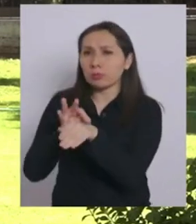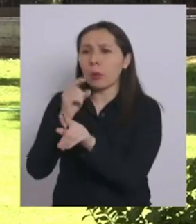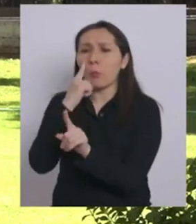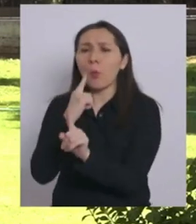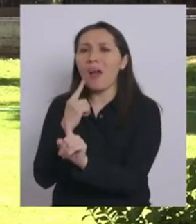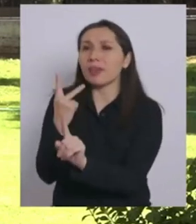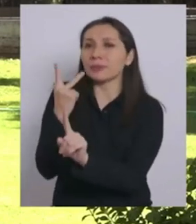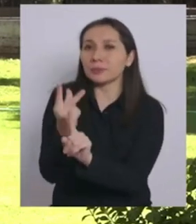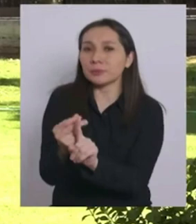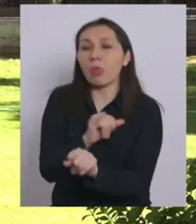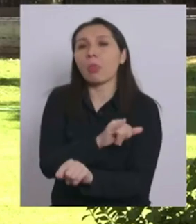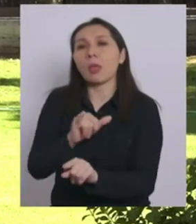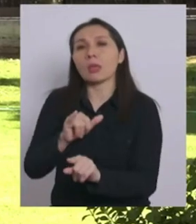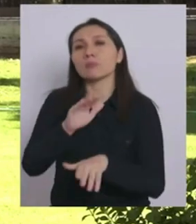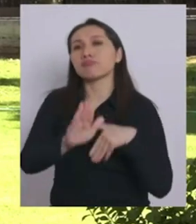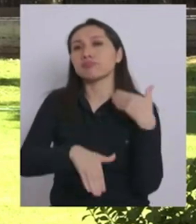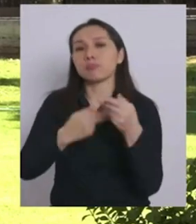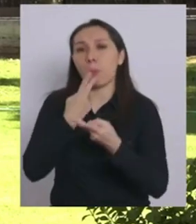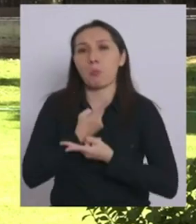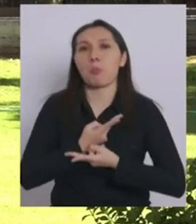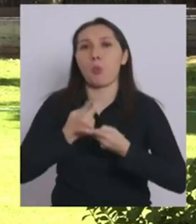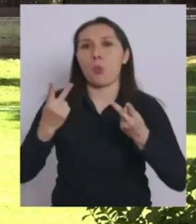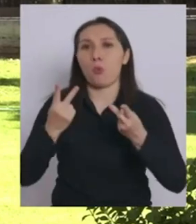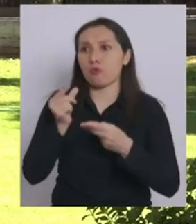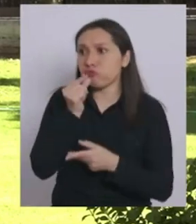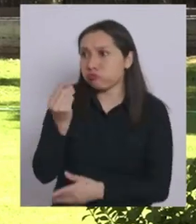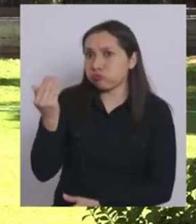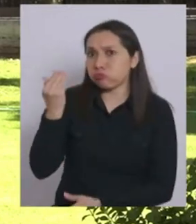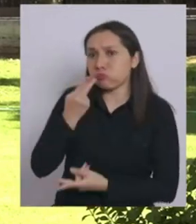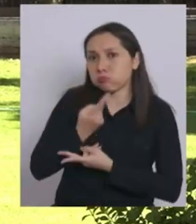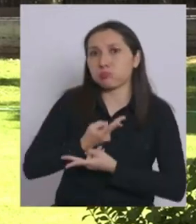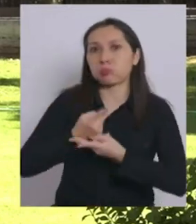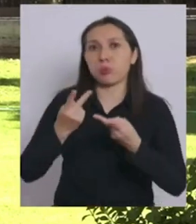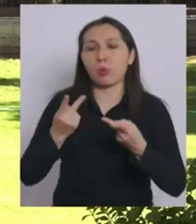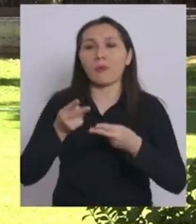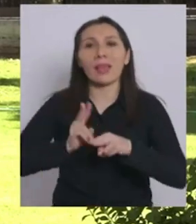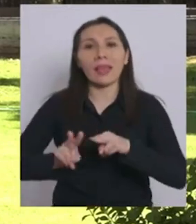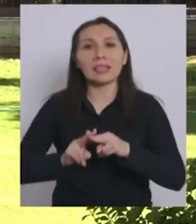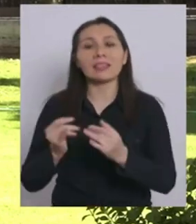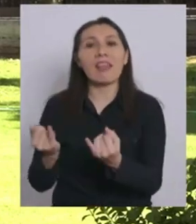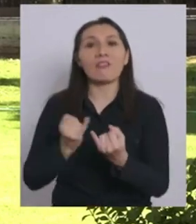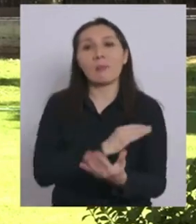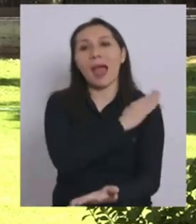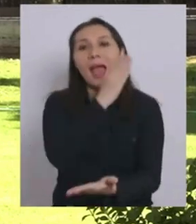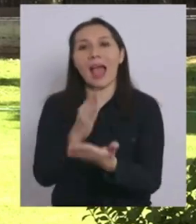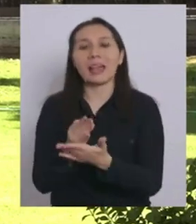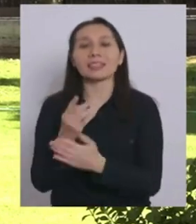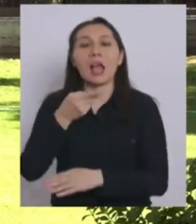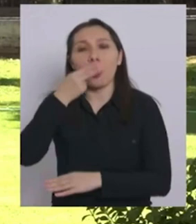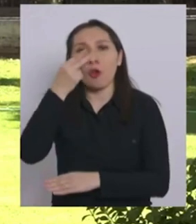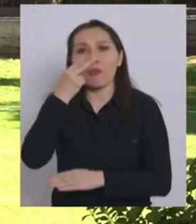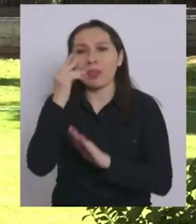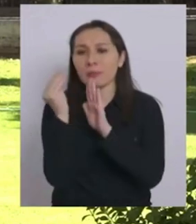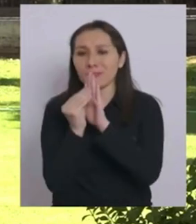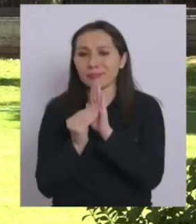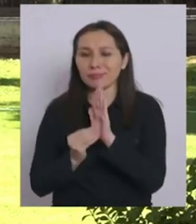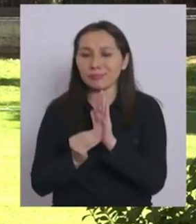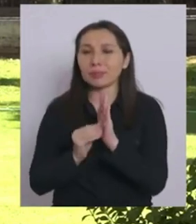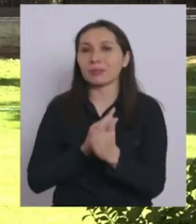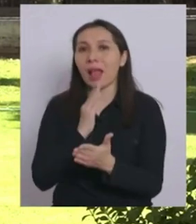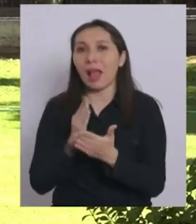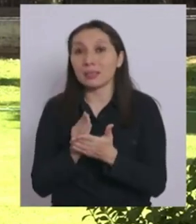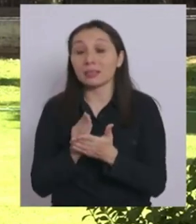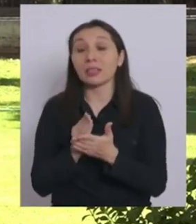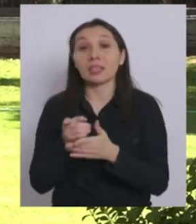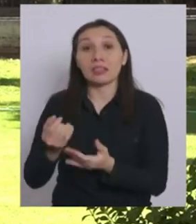publicó hace poco pero que fue hecho con datos hasta noviembre dado eso los